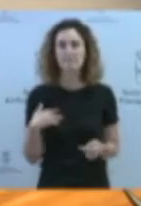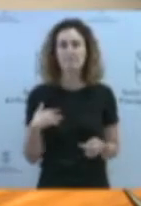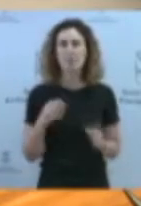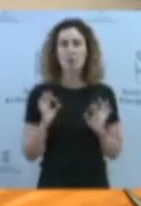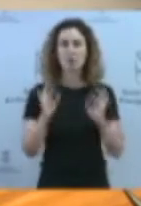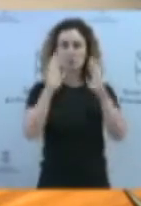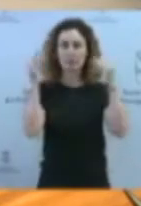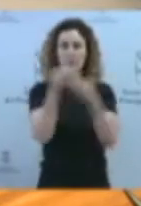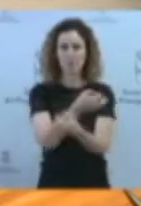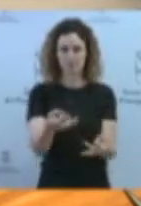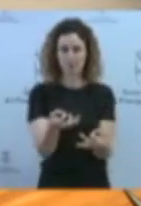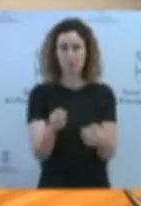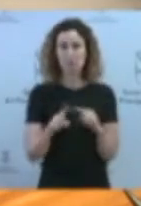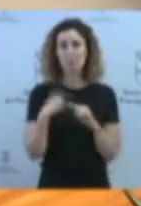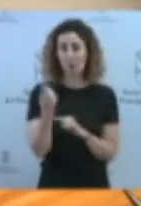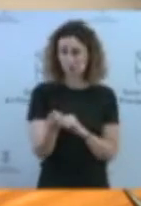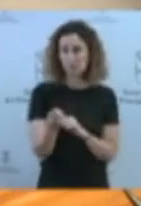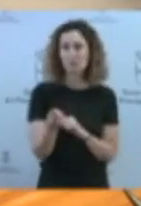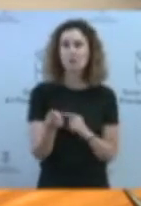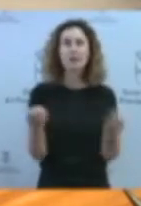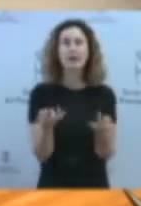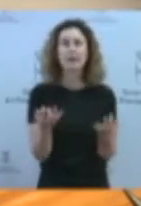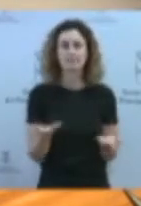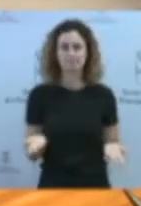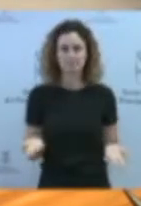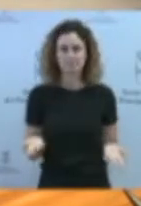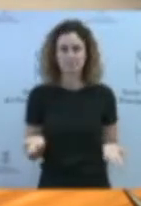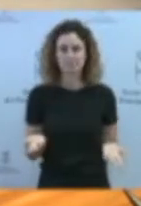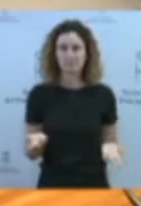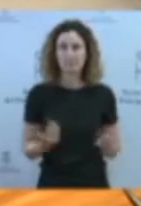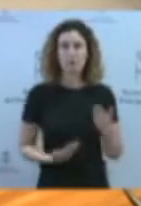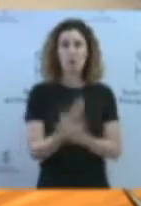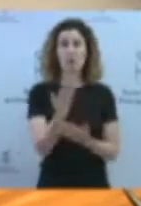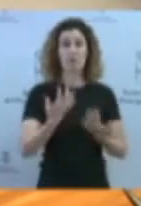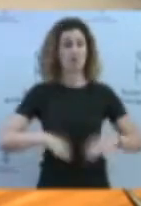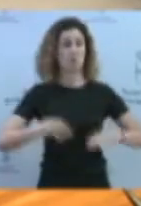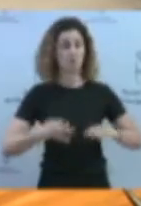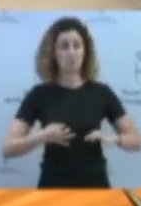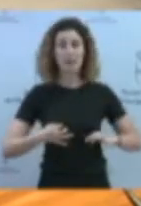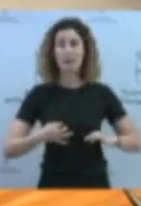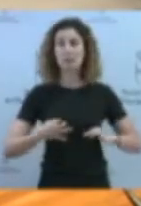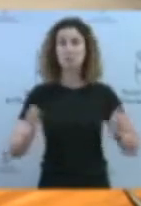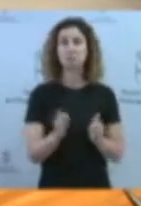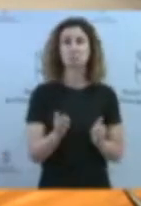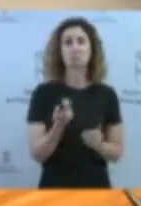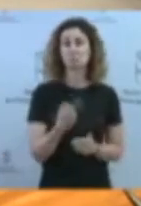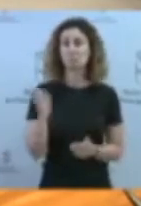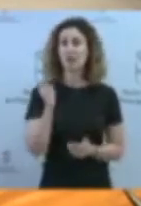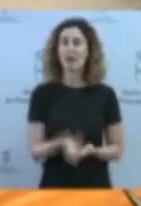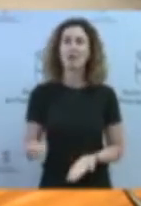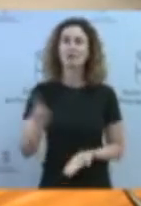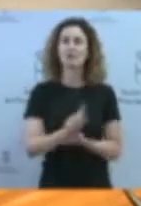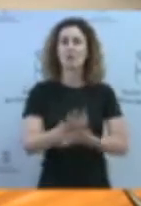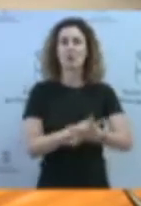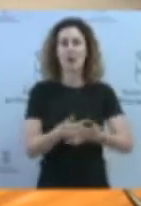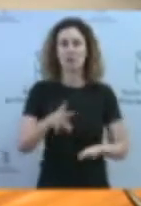ya no va a existir porque la jornada va a ser normal, no reducida, y se va a volver al calendario inicial, que el señor Fanjul decía que